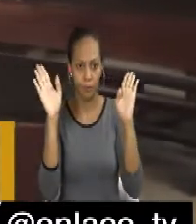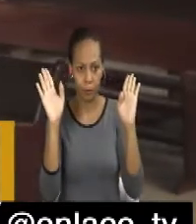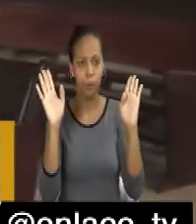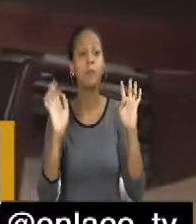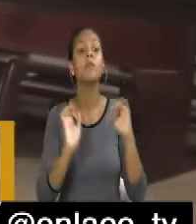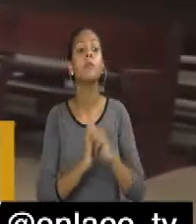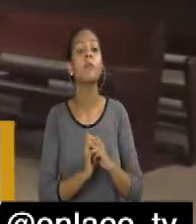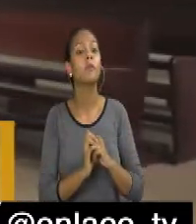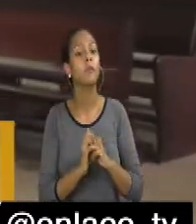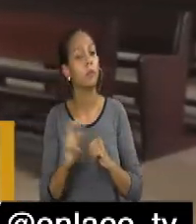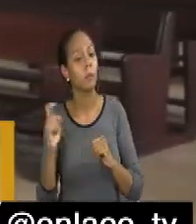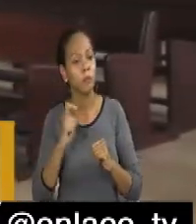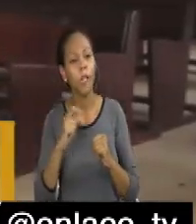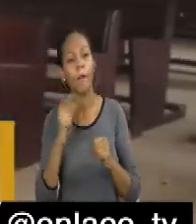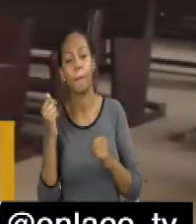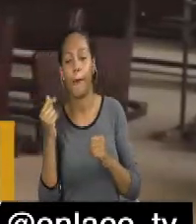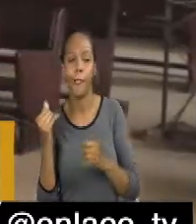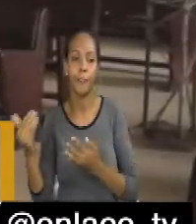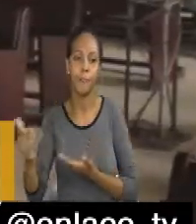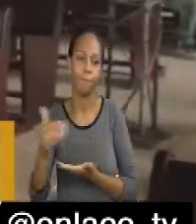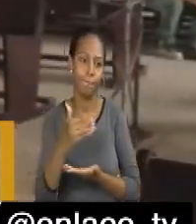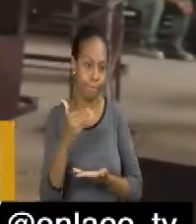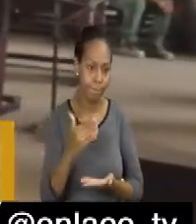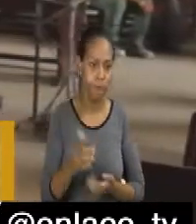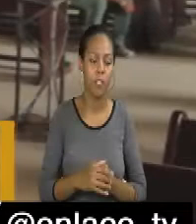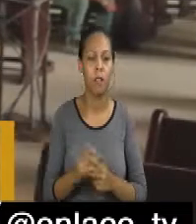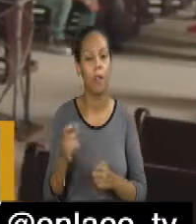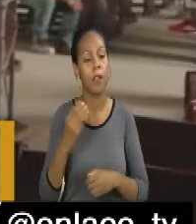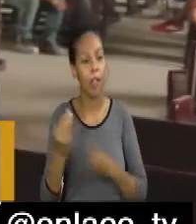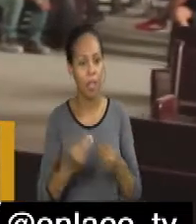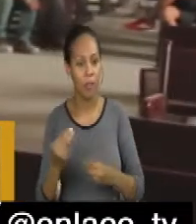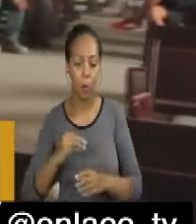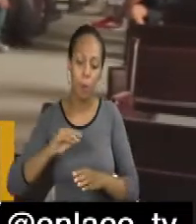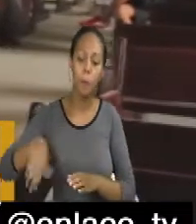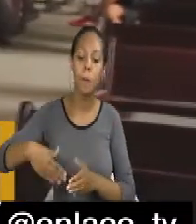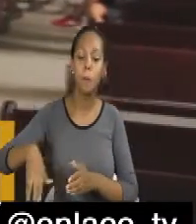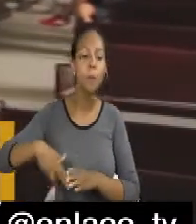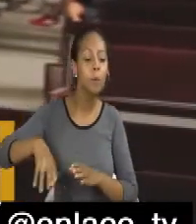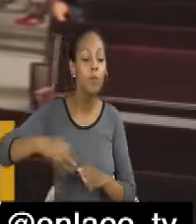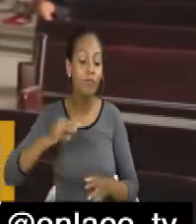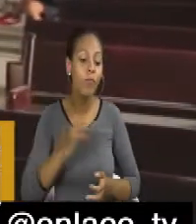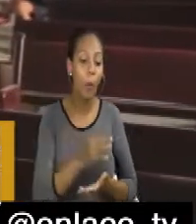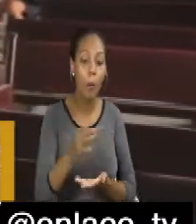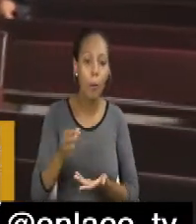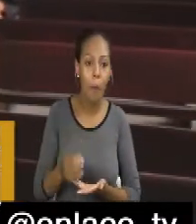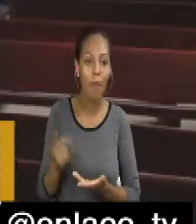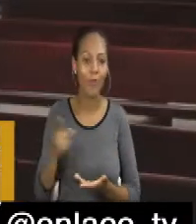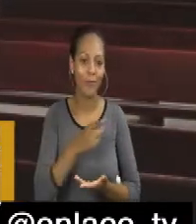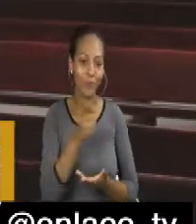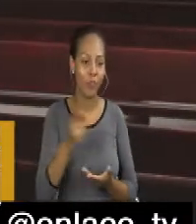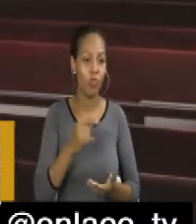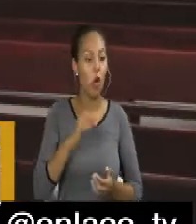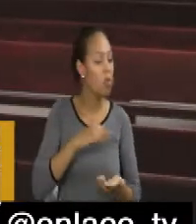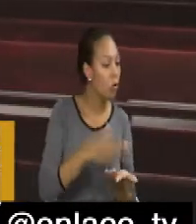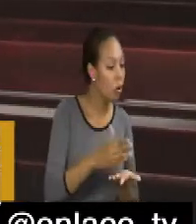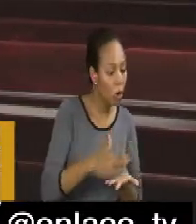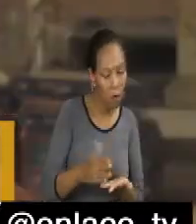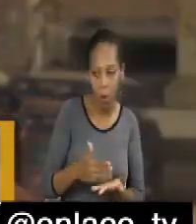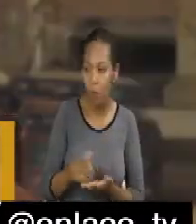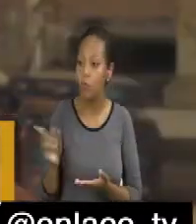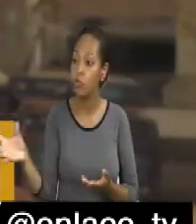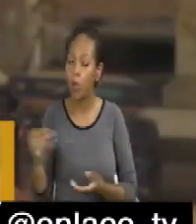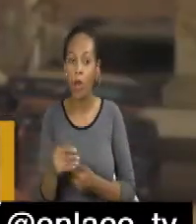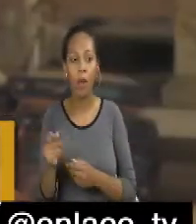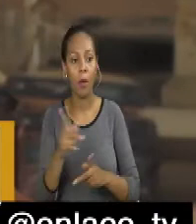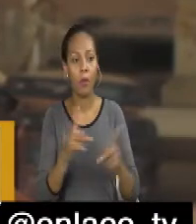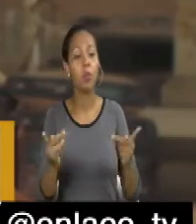recursos y vamos a realizar un bingo bazar el próximo domingo, al que invitamos a todas las personas, domingo 4